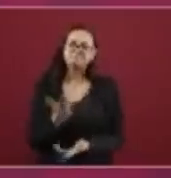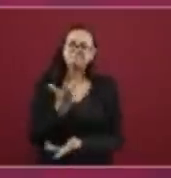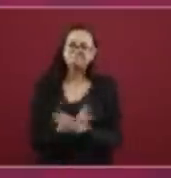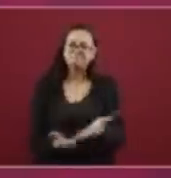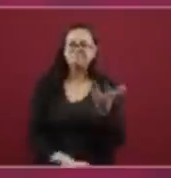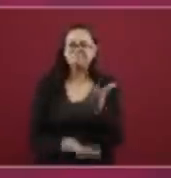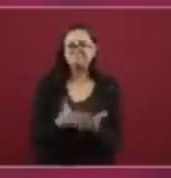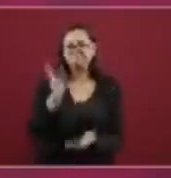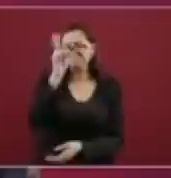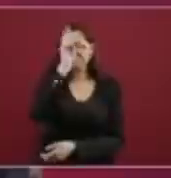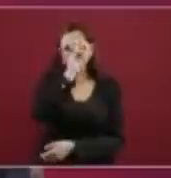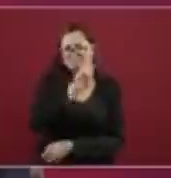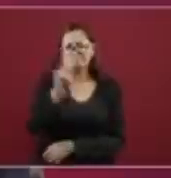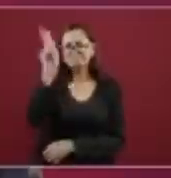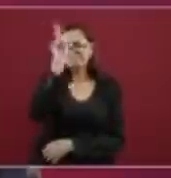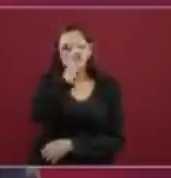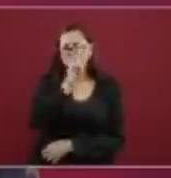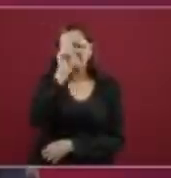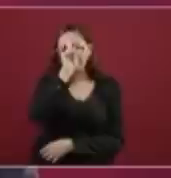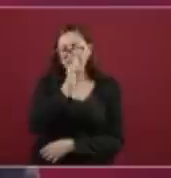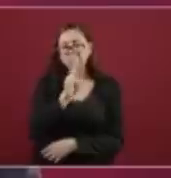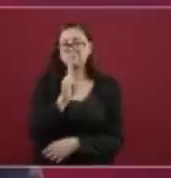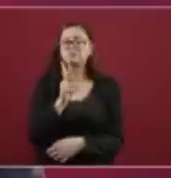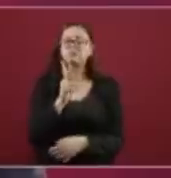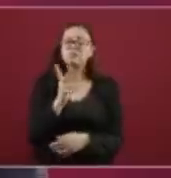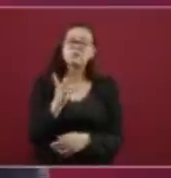buscando que se respete la ley,